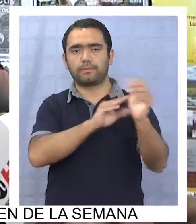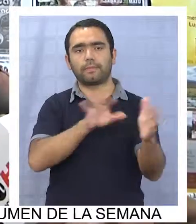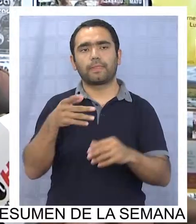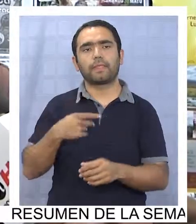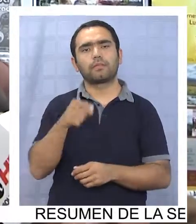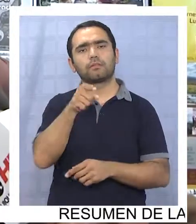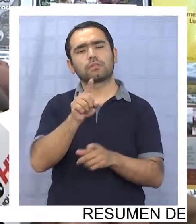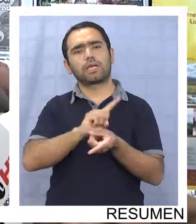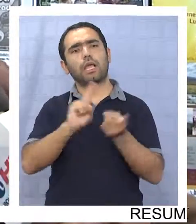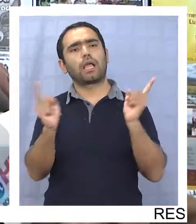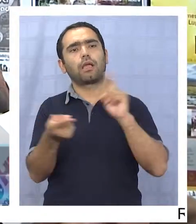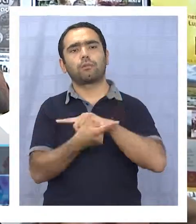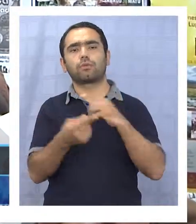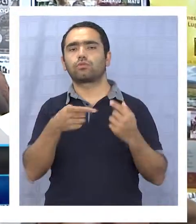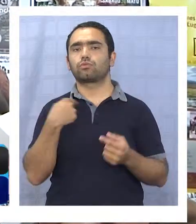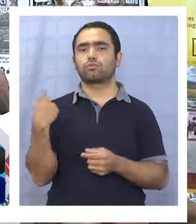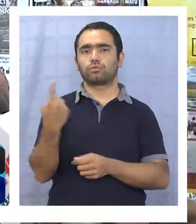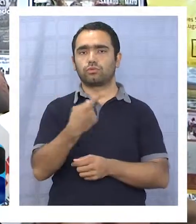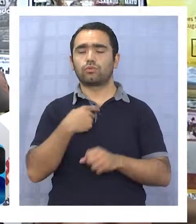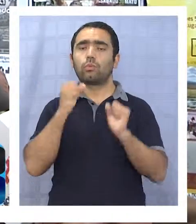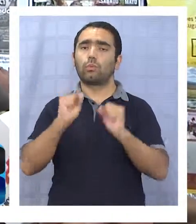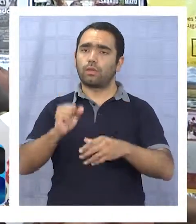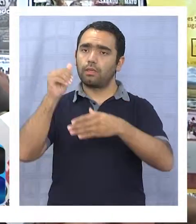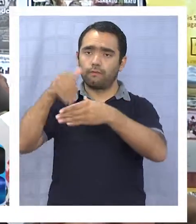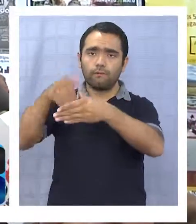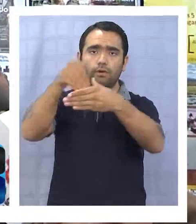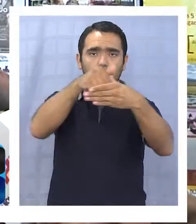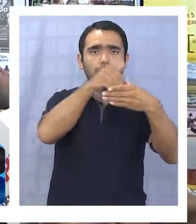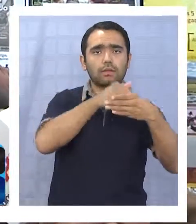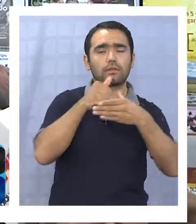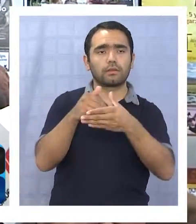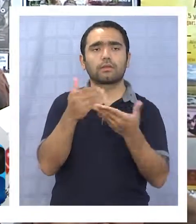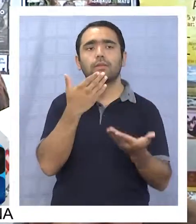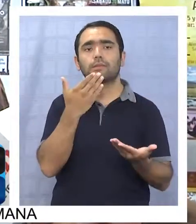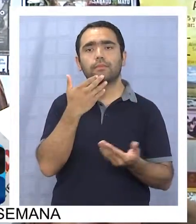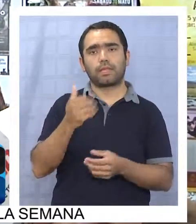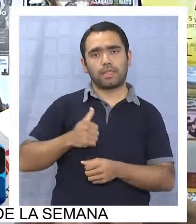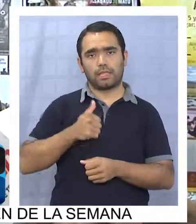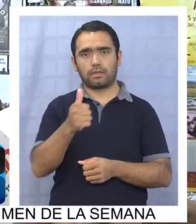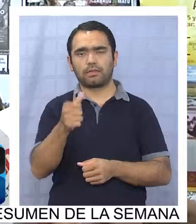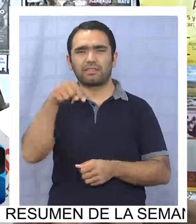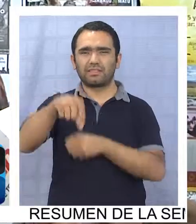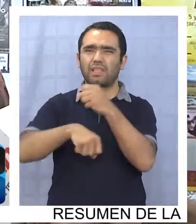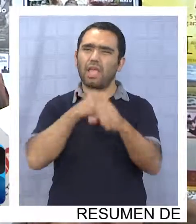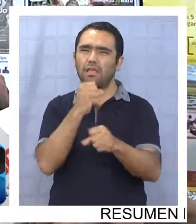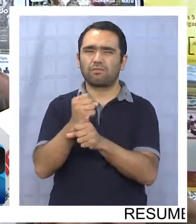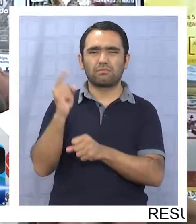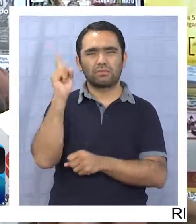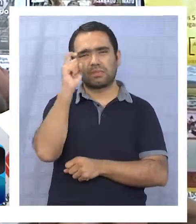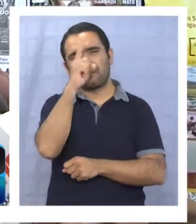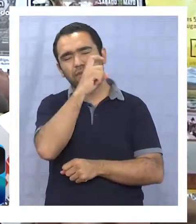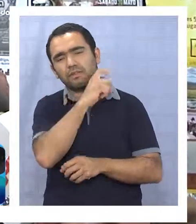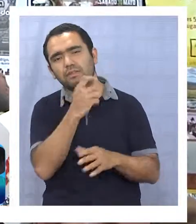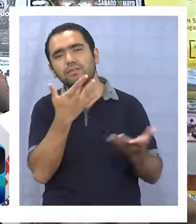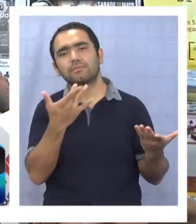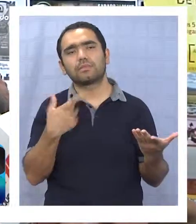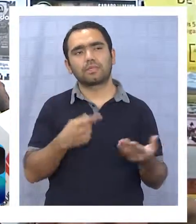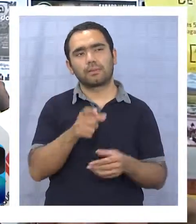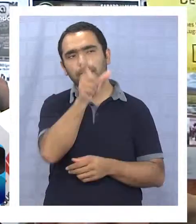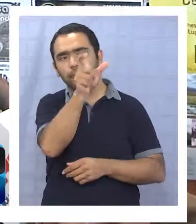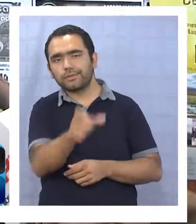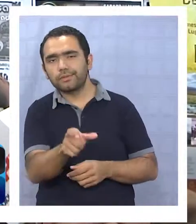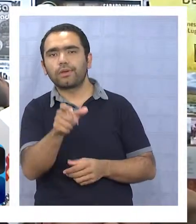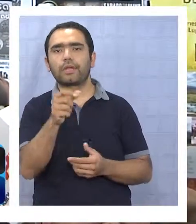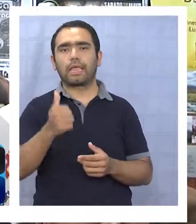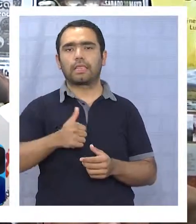estudiante académico podamos votar realmente en la elección rector pero este año lo vemos más complejos frente a un rector y que igual que digamos podemos